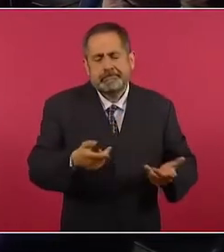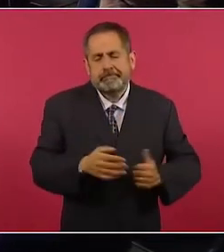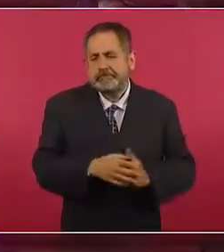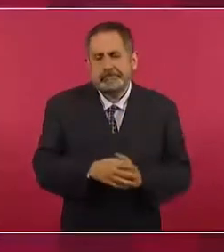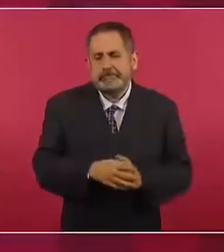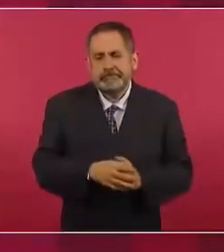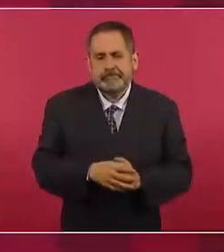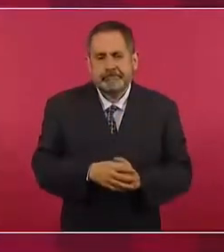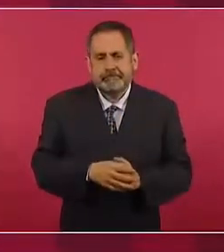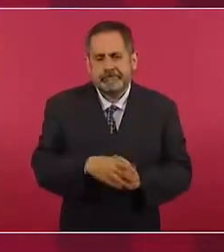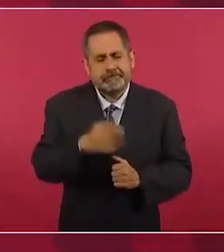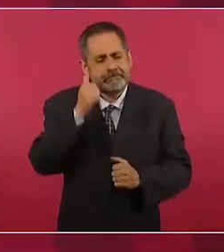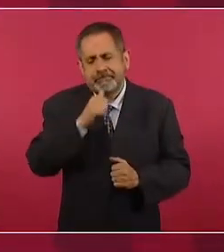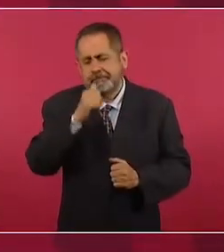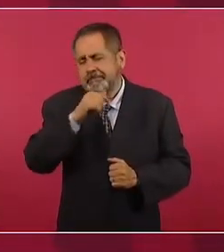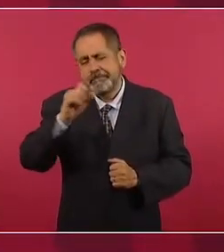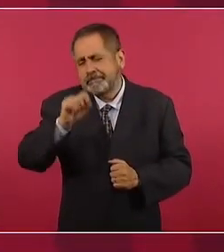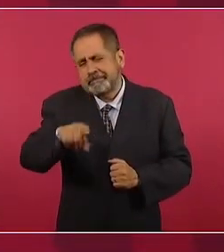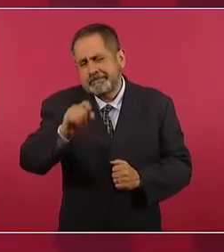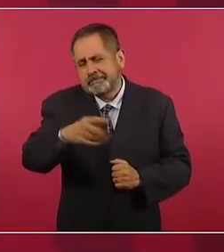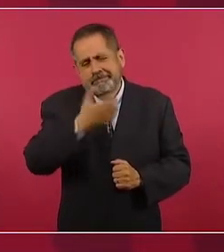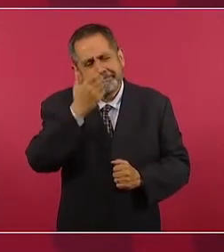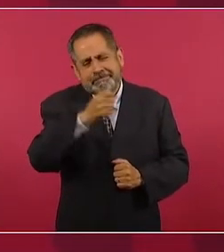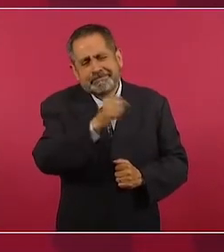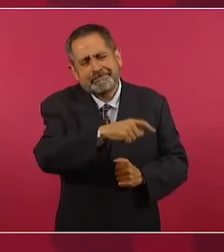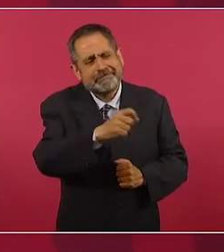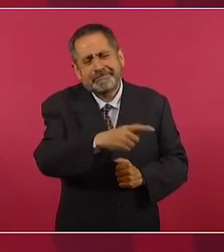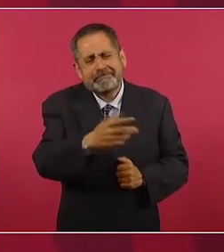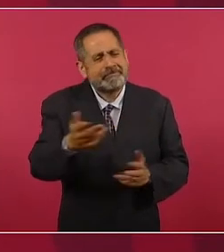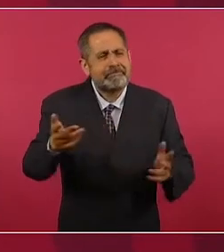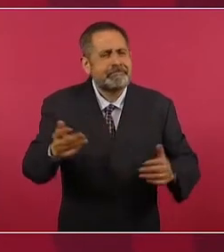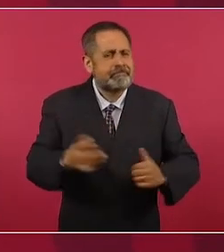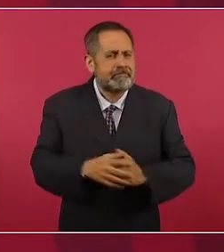lo que siempre sucede,